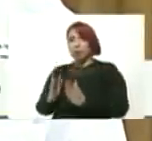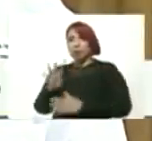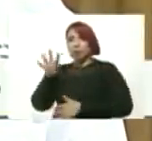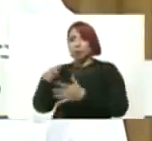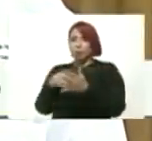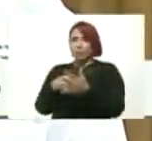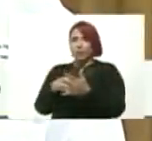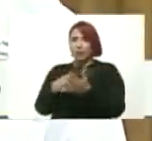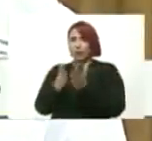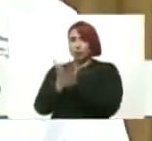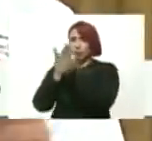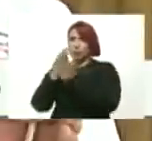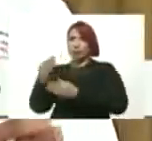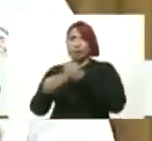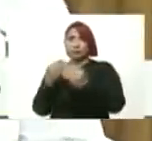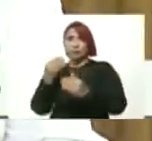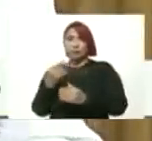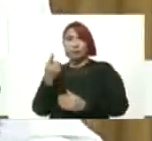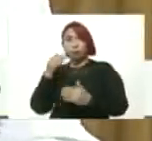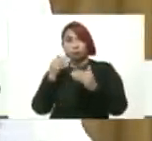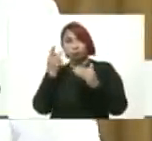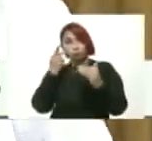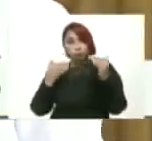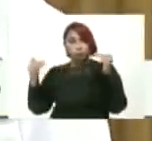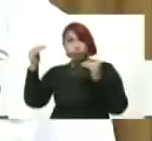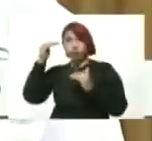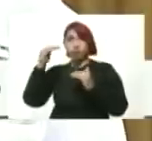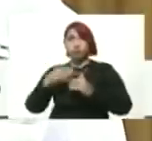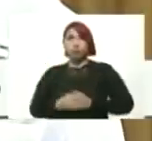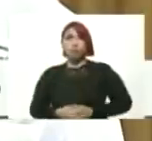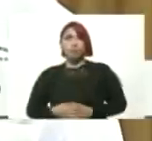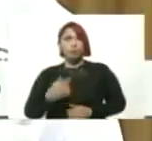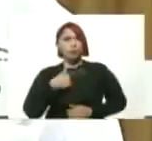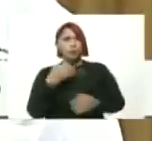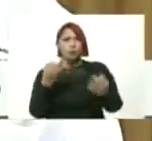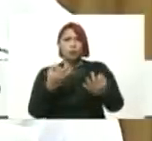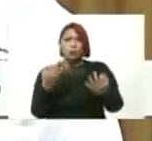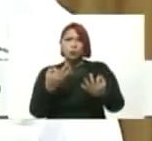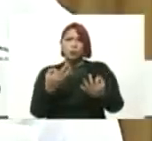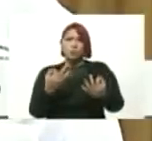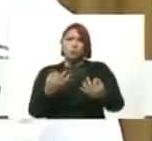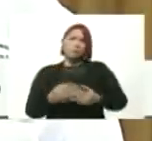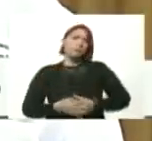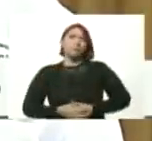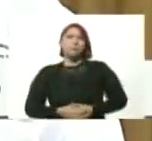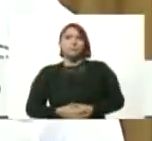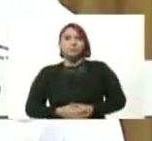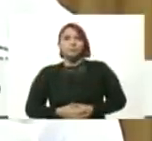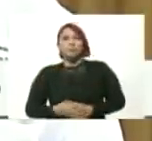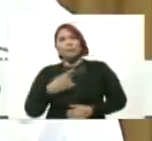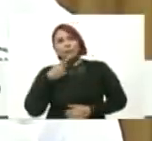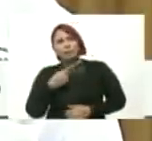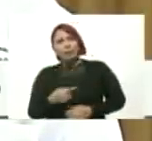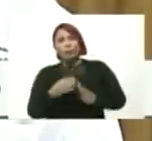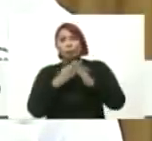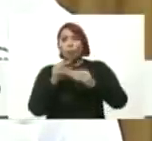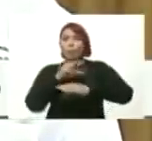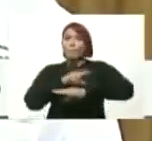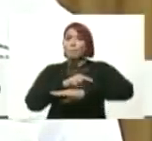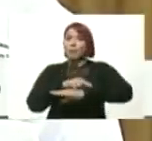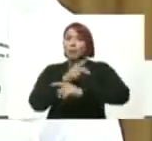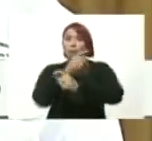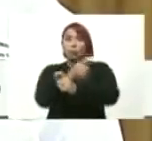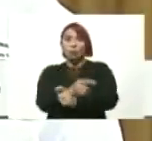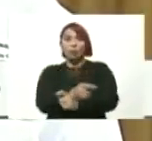haciendo posgrado en los recreos siempre oye alvarado yo siempre insistido que todo médico graduado